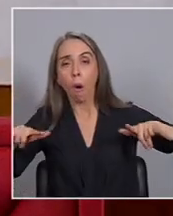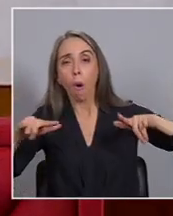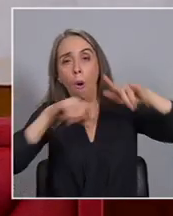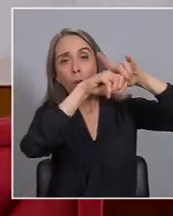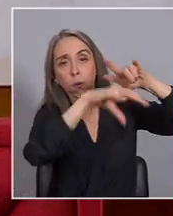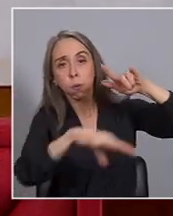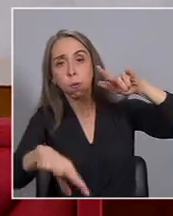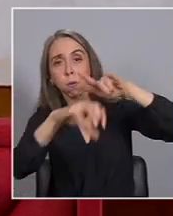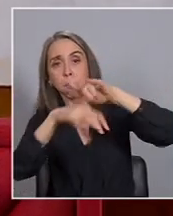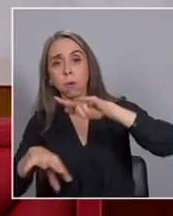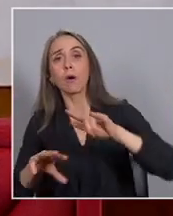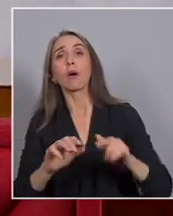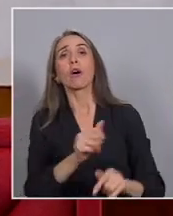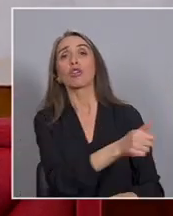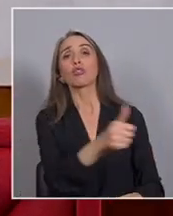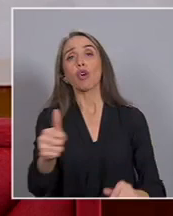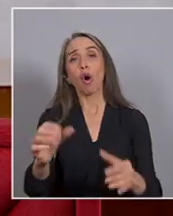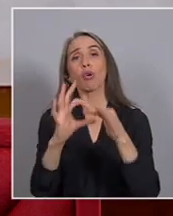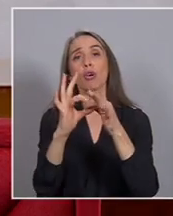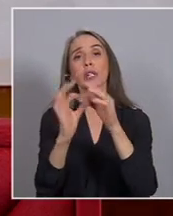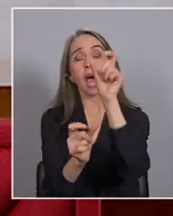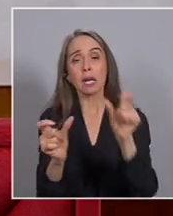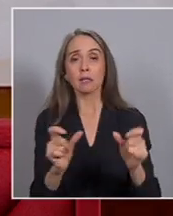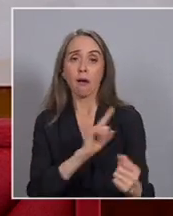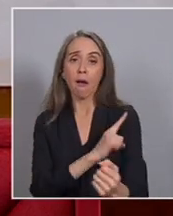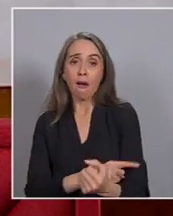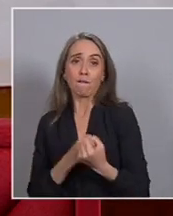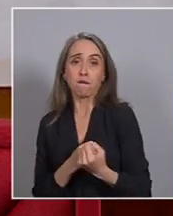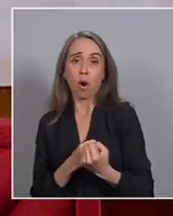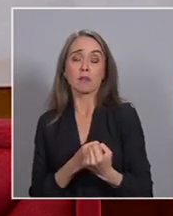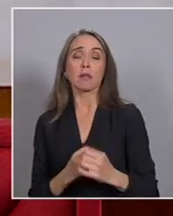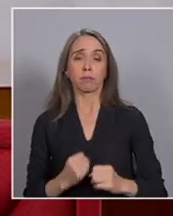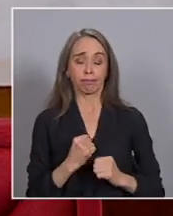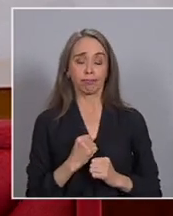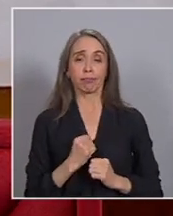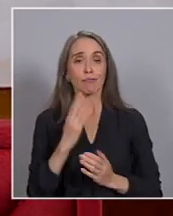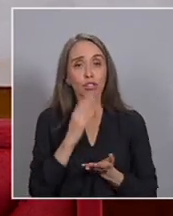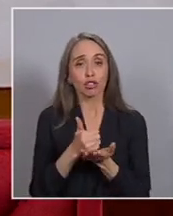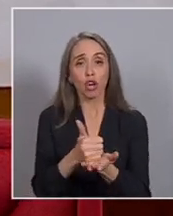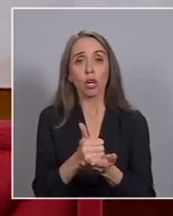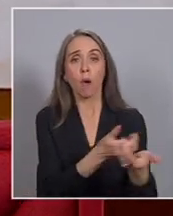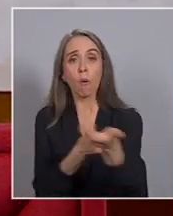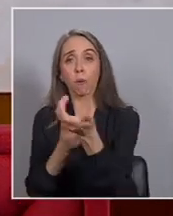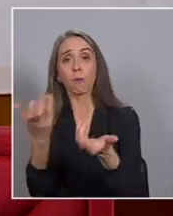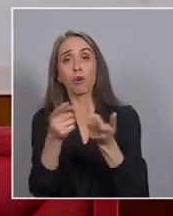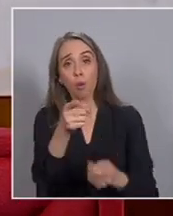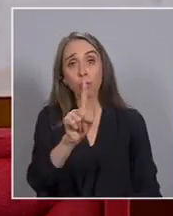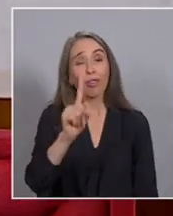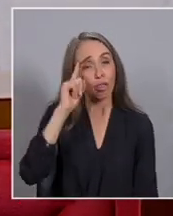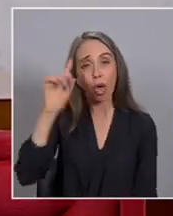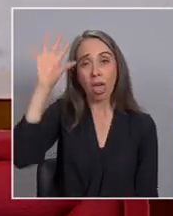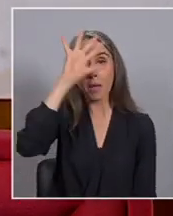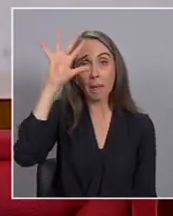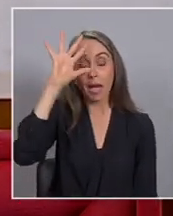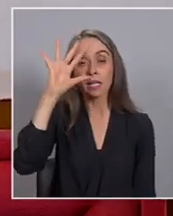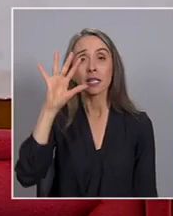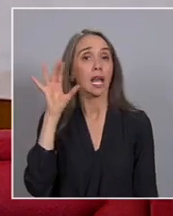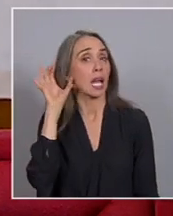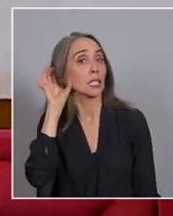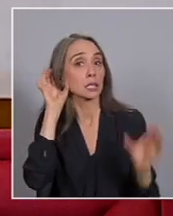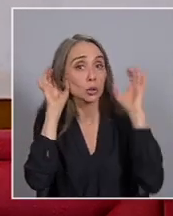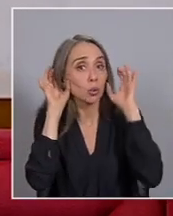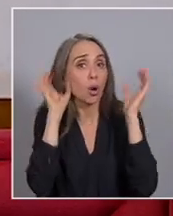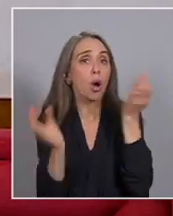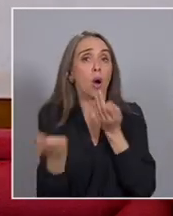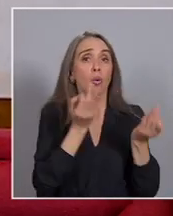Y a todas las personas que enfrentaron la emergencia con coraje, con templanza y con solidaridad. ¿No se imaginan cómo era escuchar el